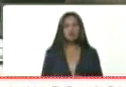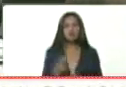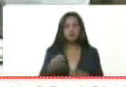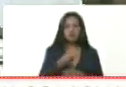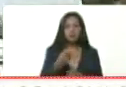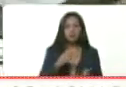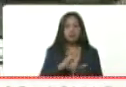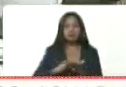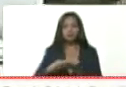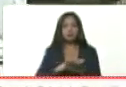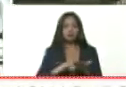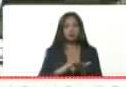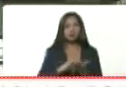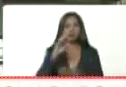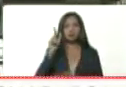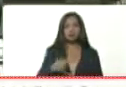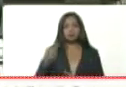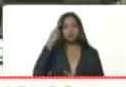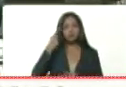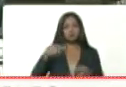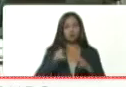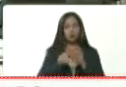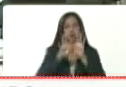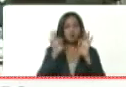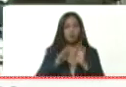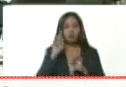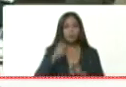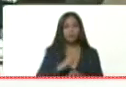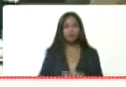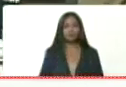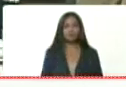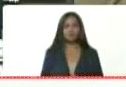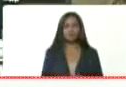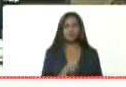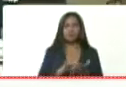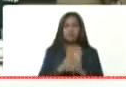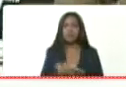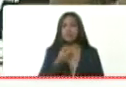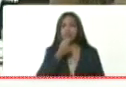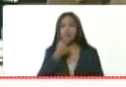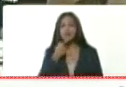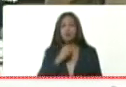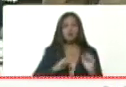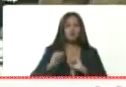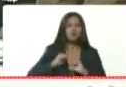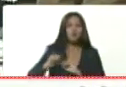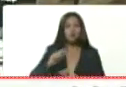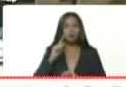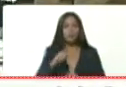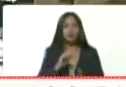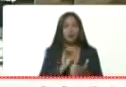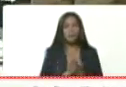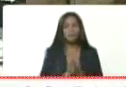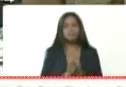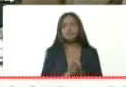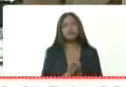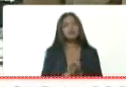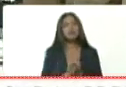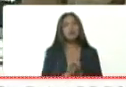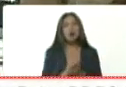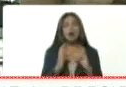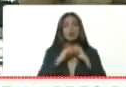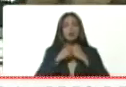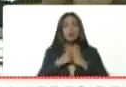soluciones todos los días y qué bella motivación compañero aristóbulo istúriz